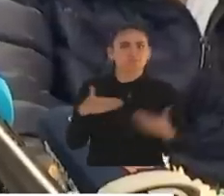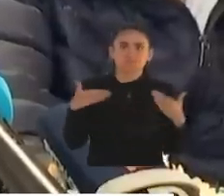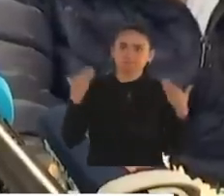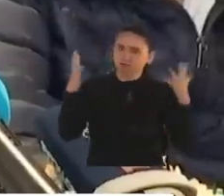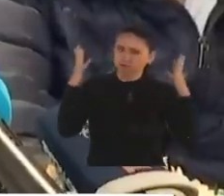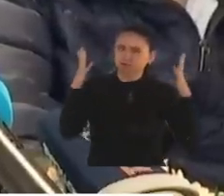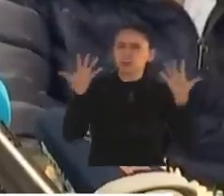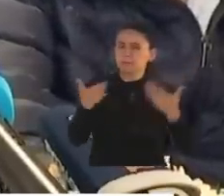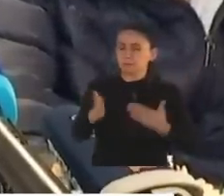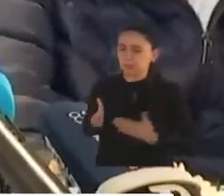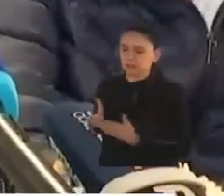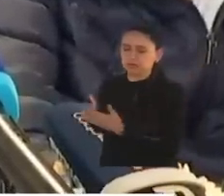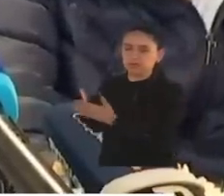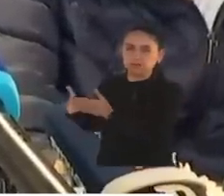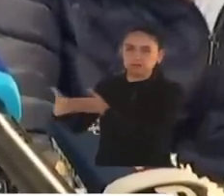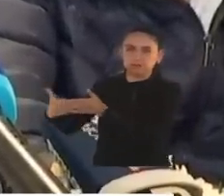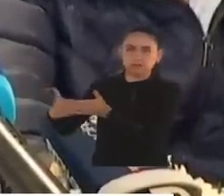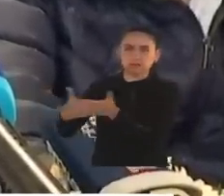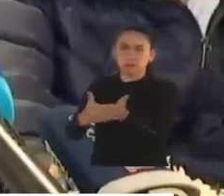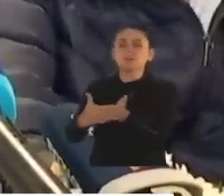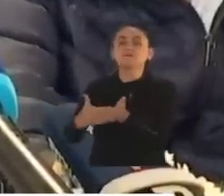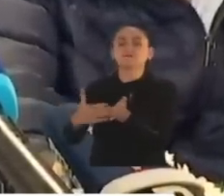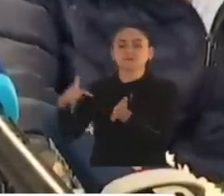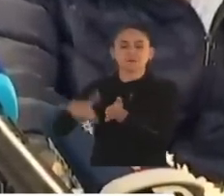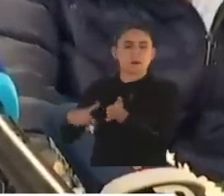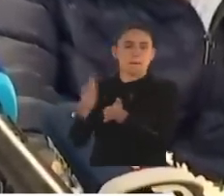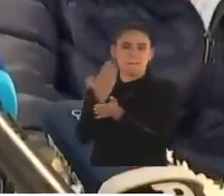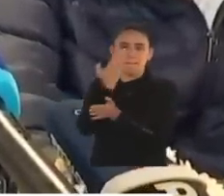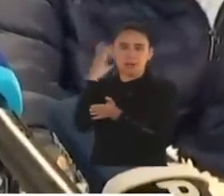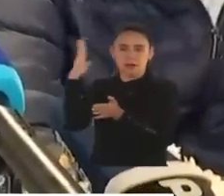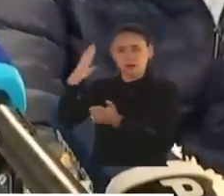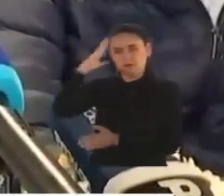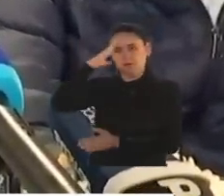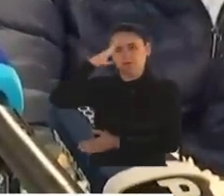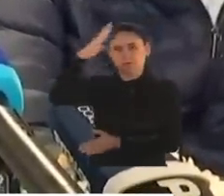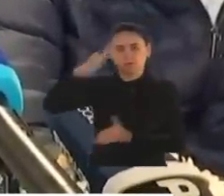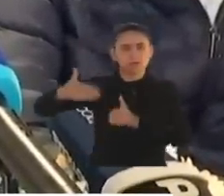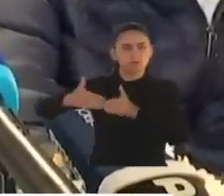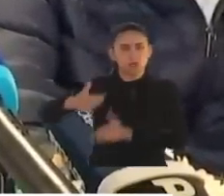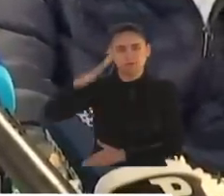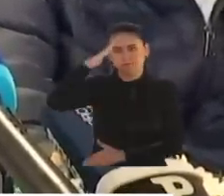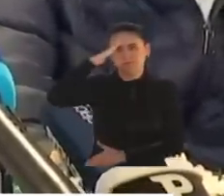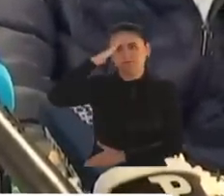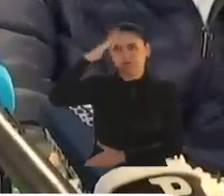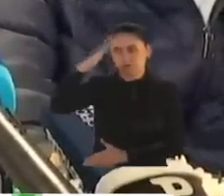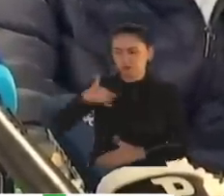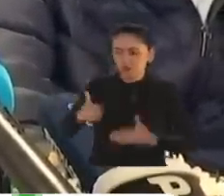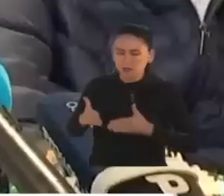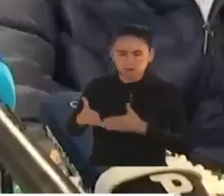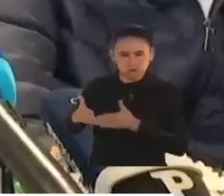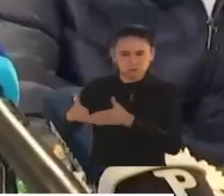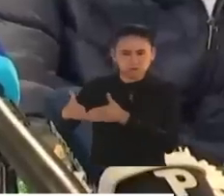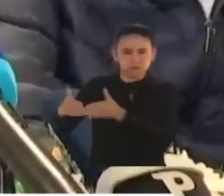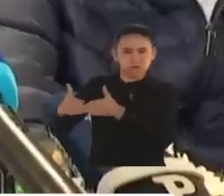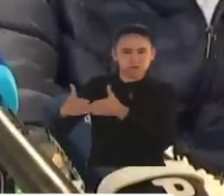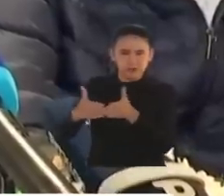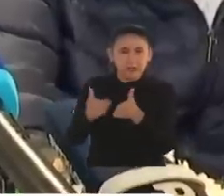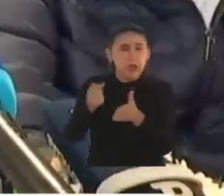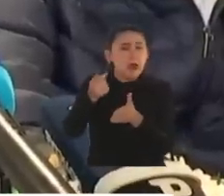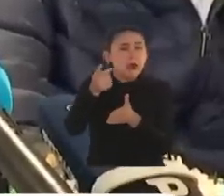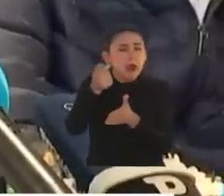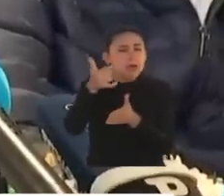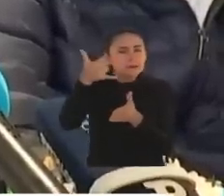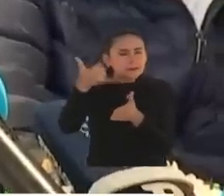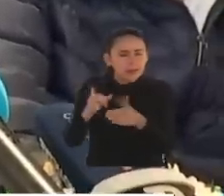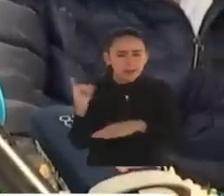buque embarcación de la Armada Nacional en la ruta que ya casi llega a su